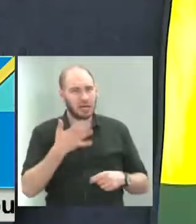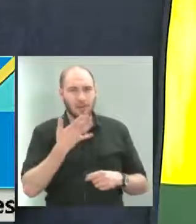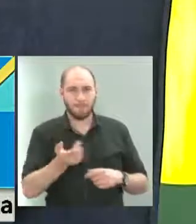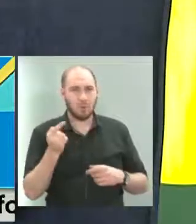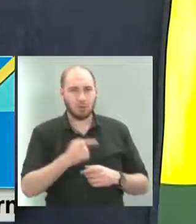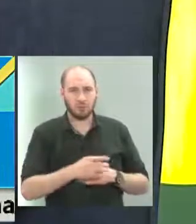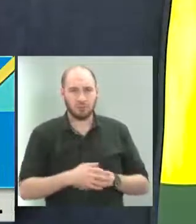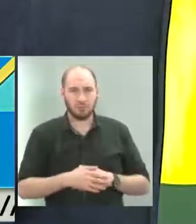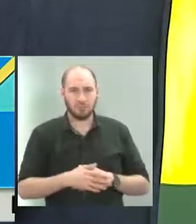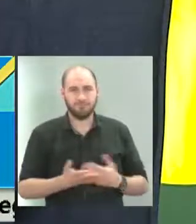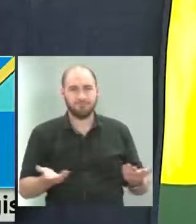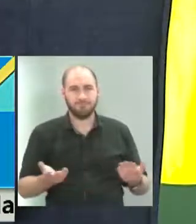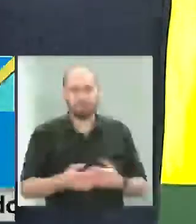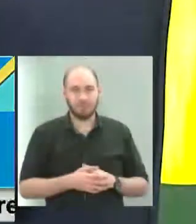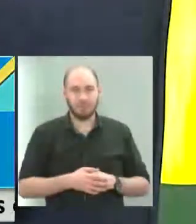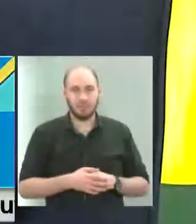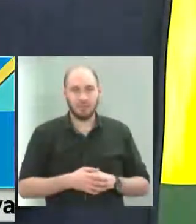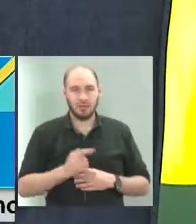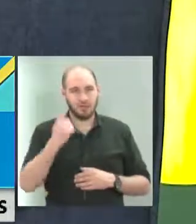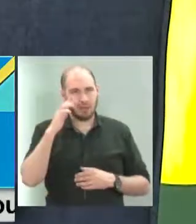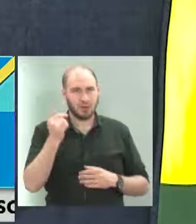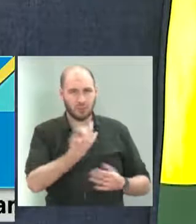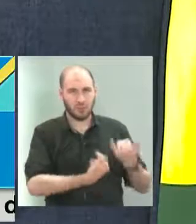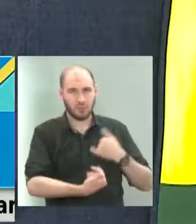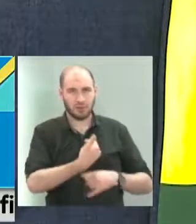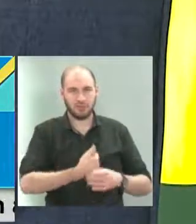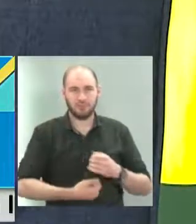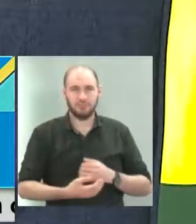me... No. Bueno. Me acordé por lo que decía él.